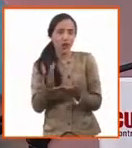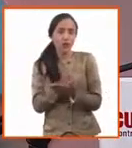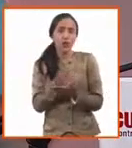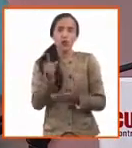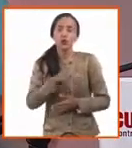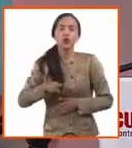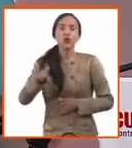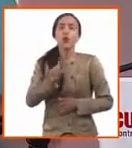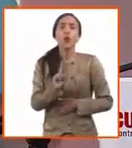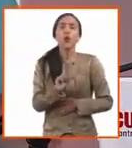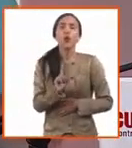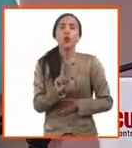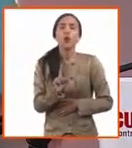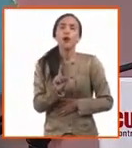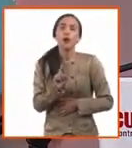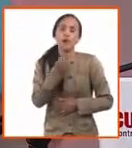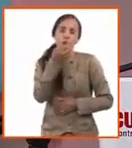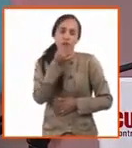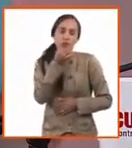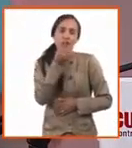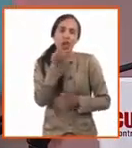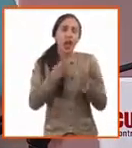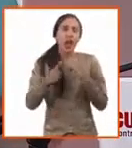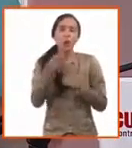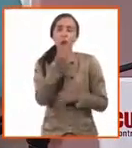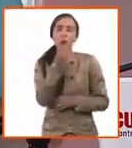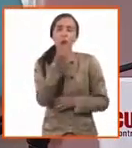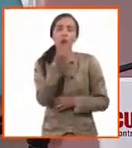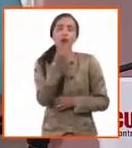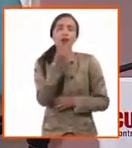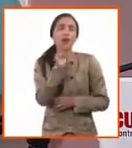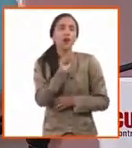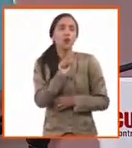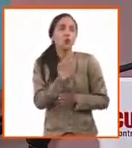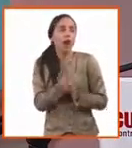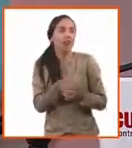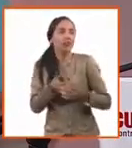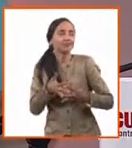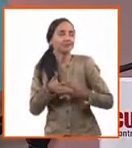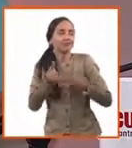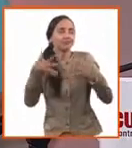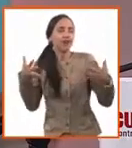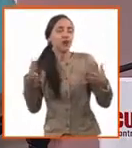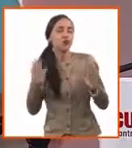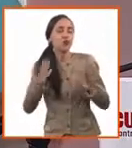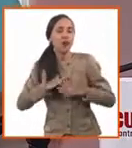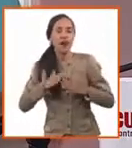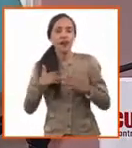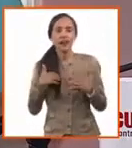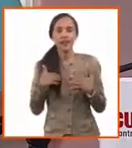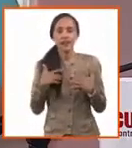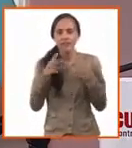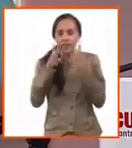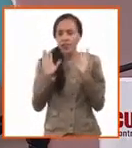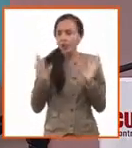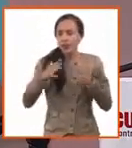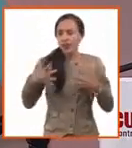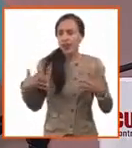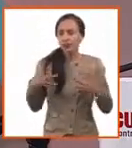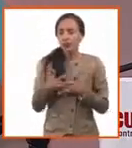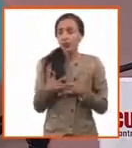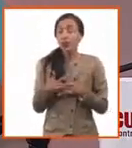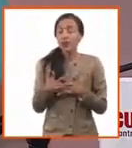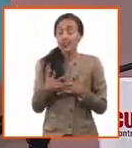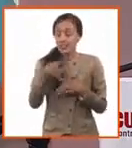isla o sea no es algo que se pueda haber separado desconectado tanto de la vida como de la obra